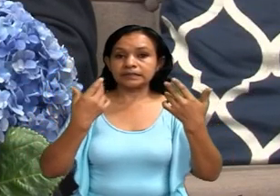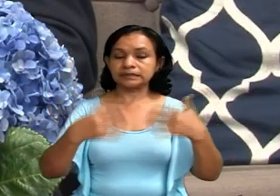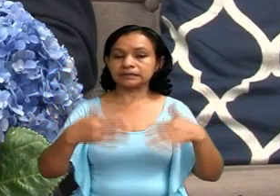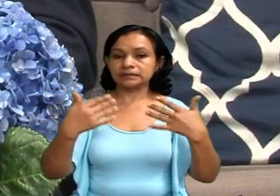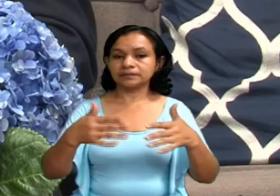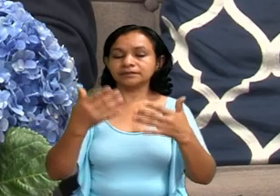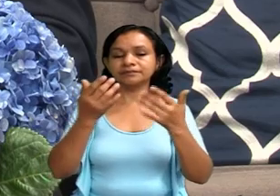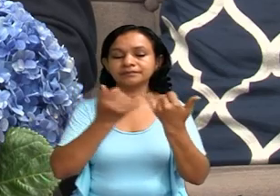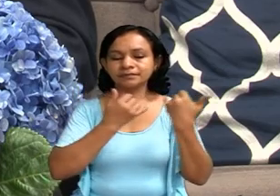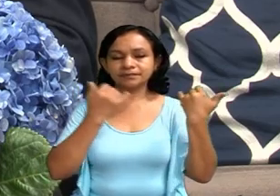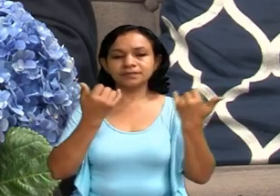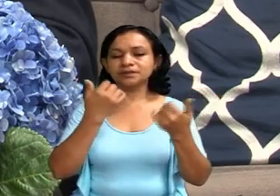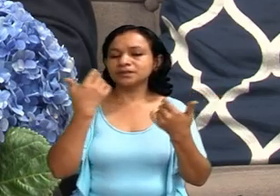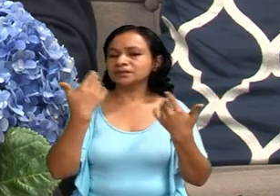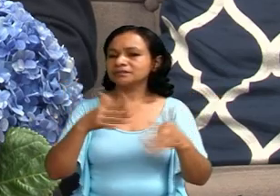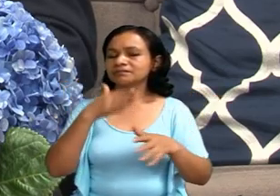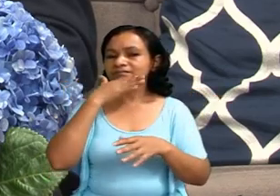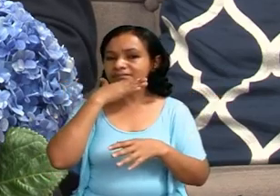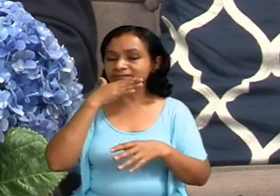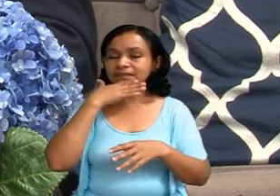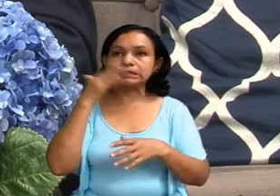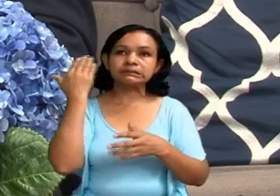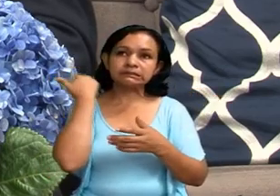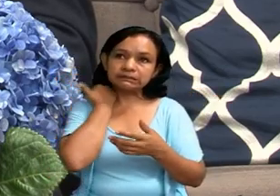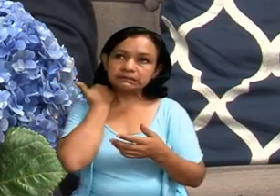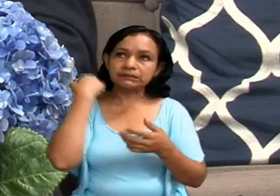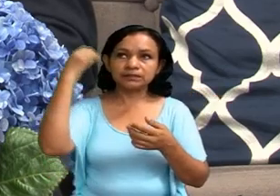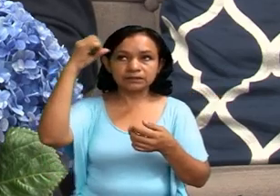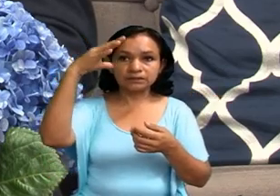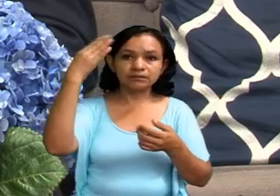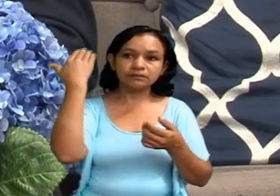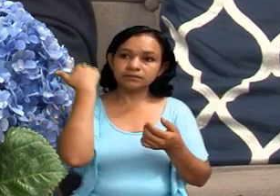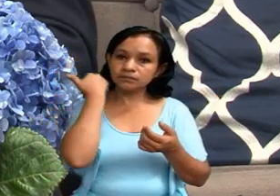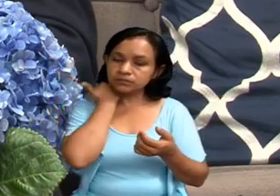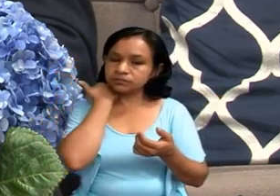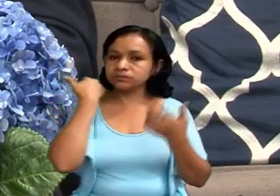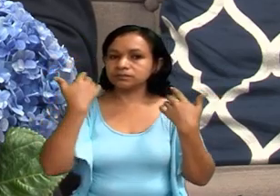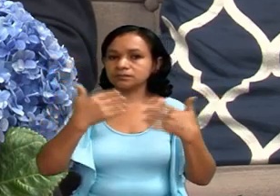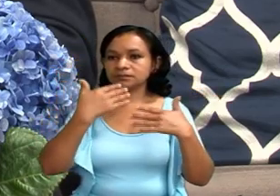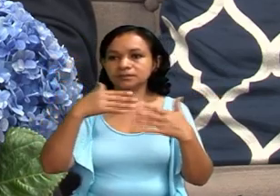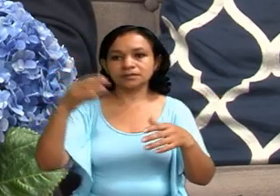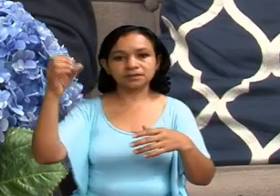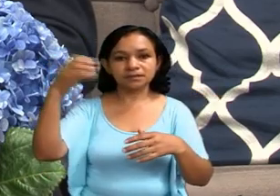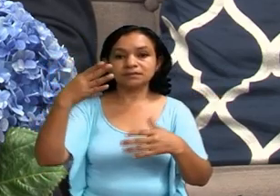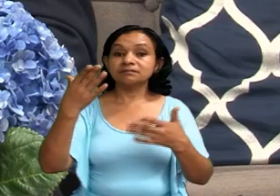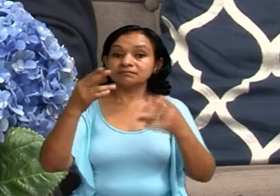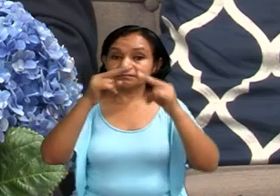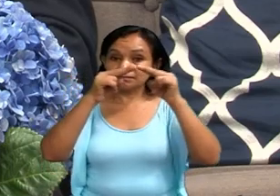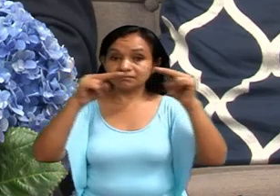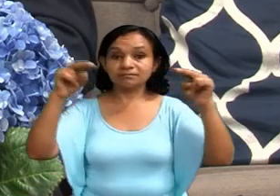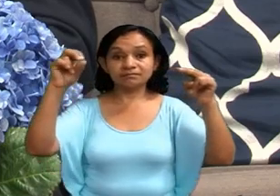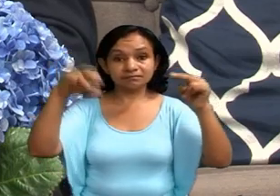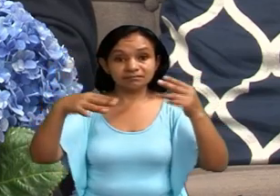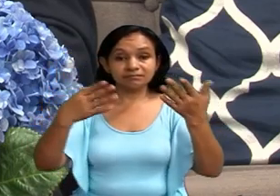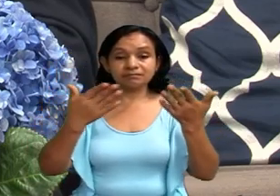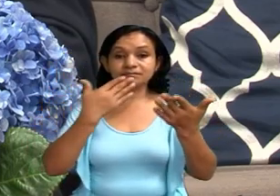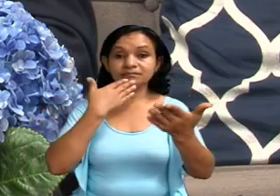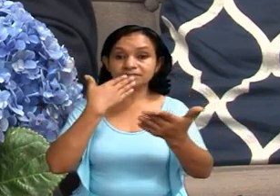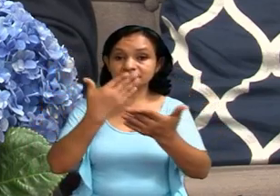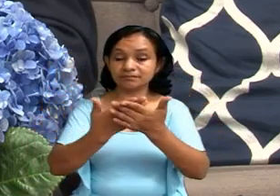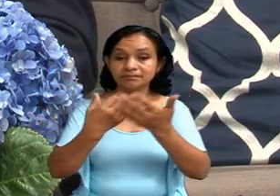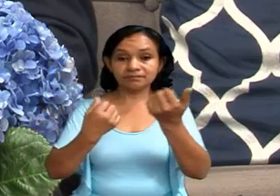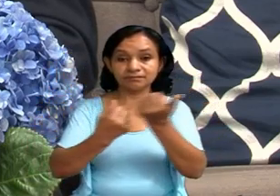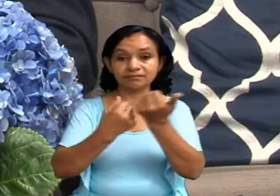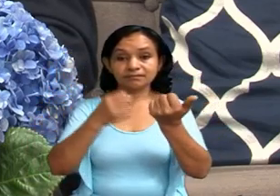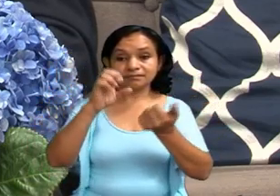de la institución por años. Ha sido una carga fuerte en nuestros gastos corrientes, y gracias al apoyo de